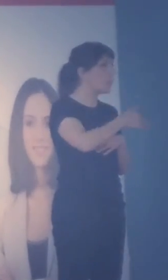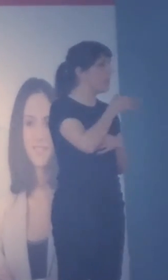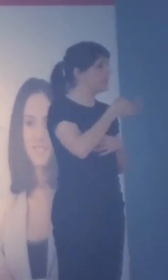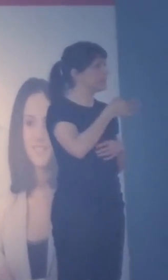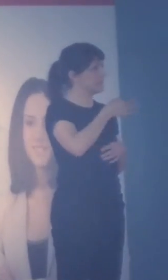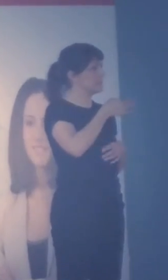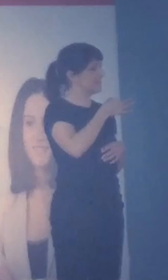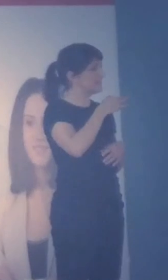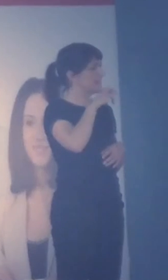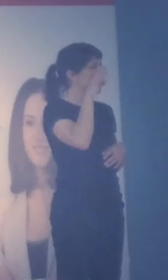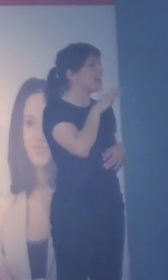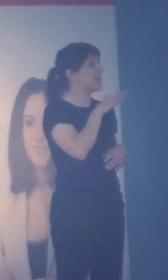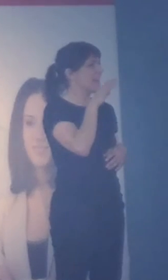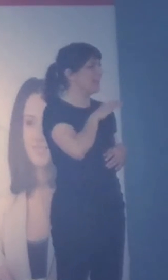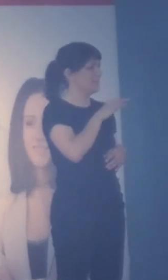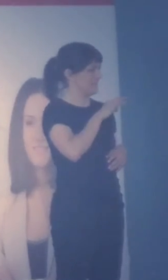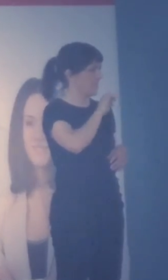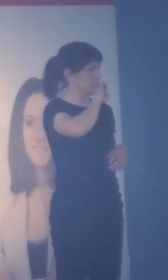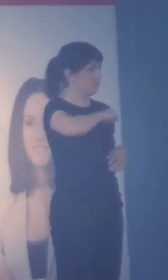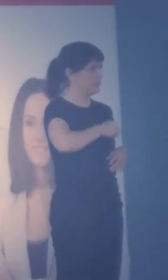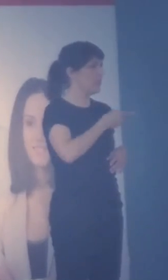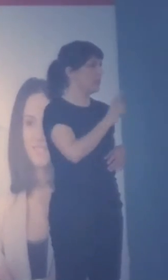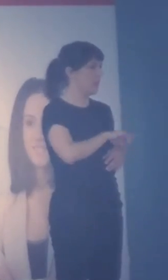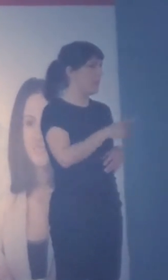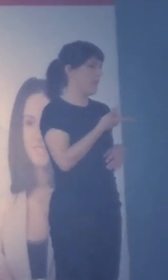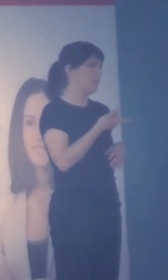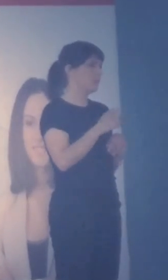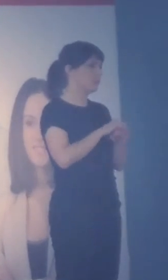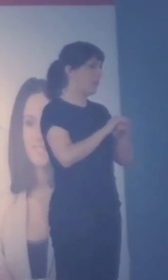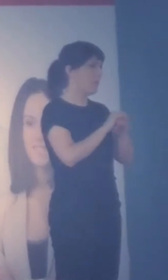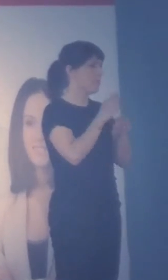también tuvo la virtud de esa